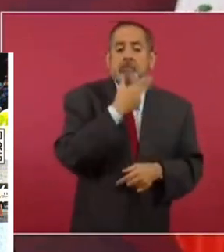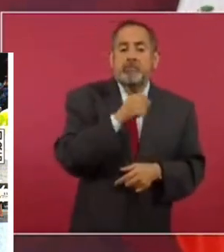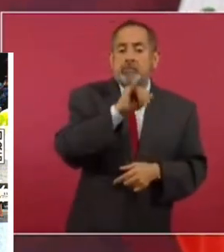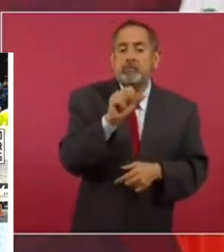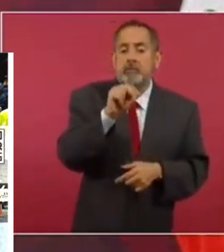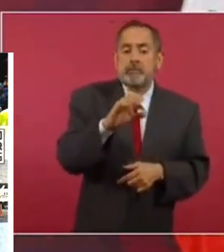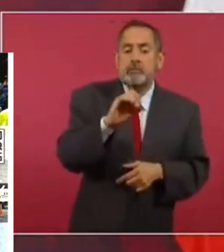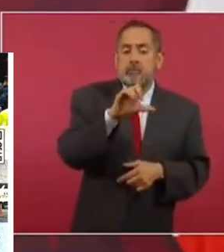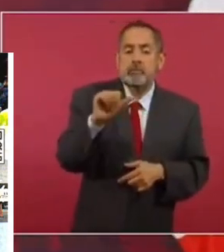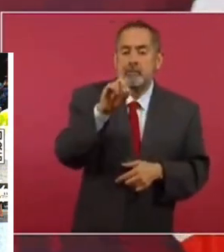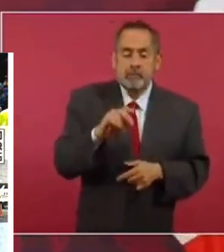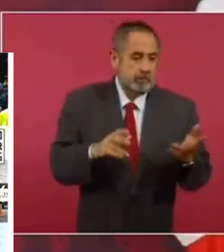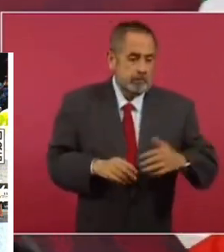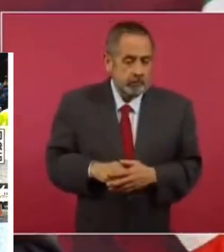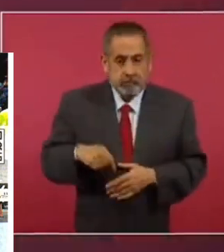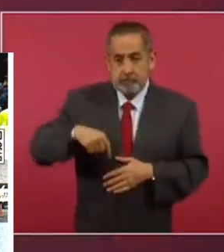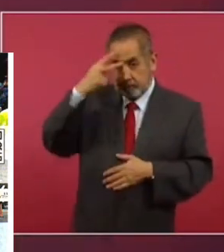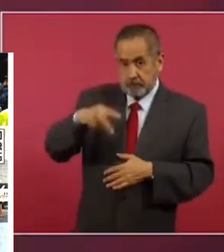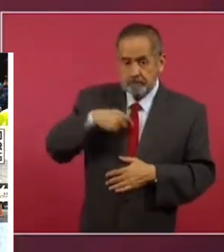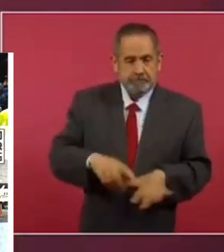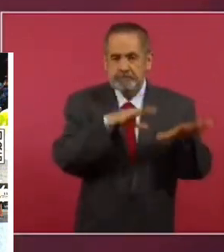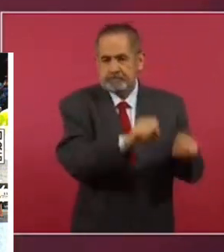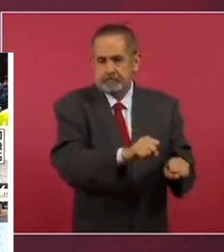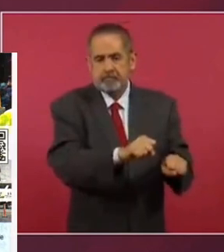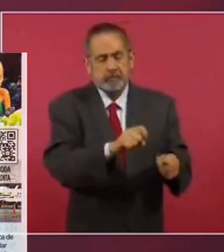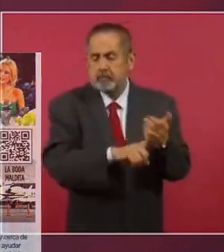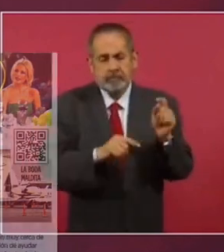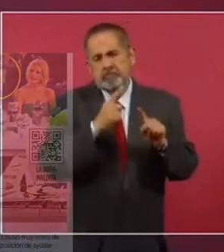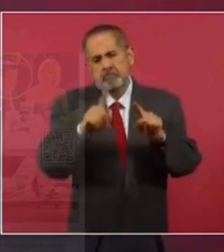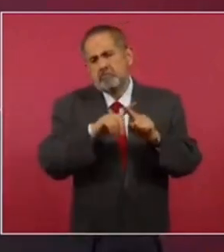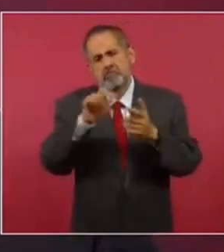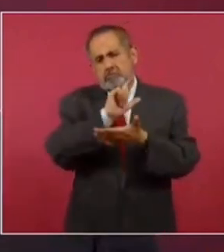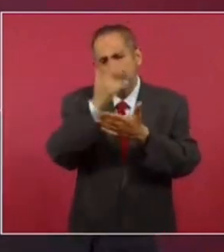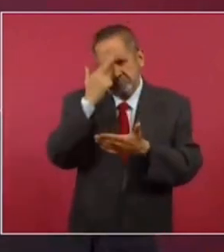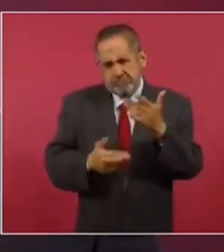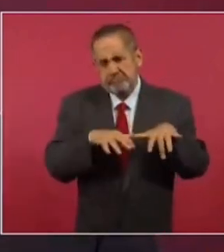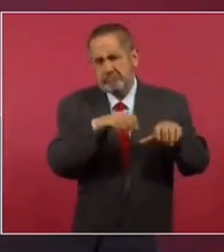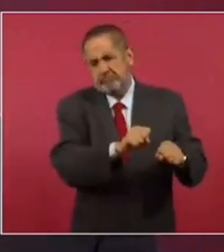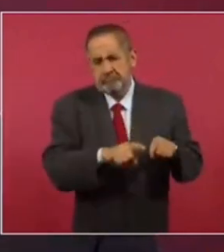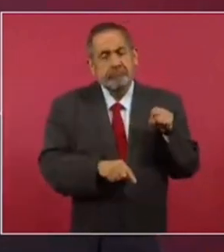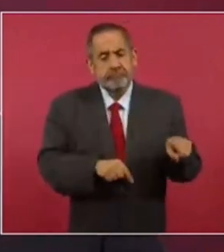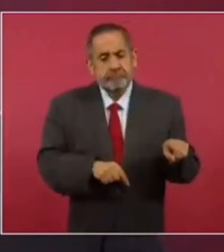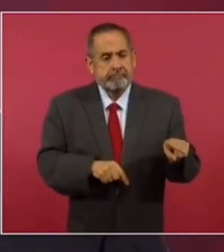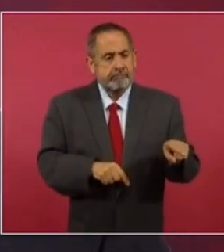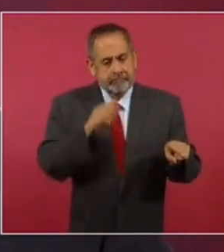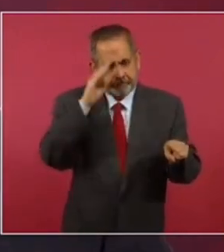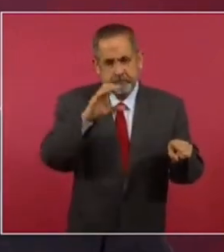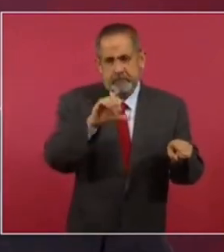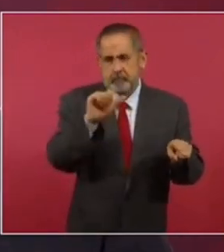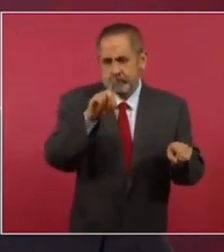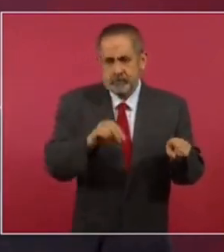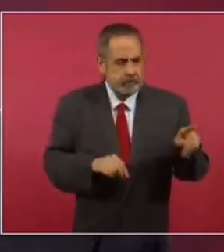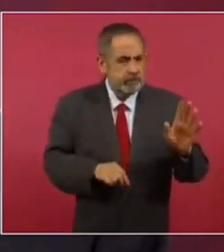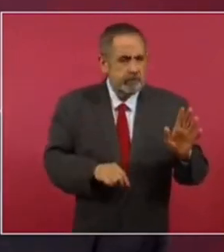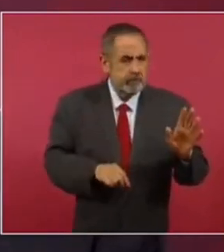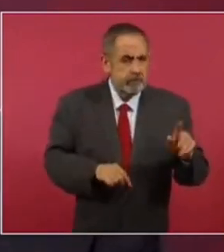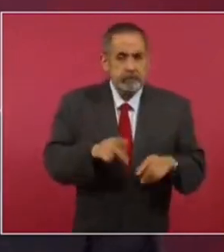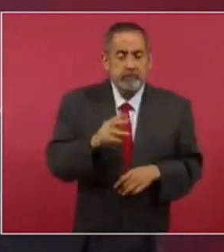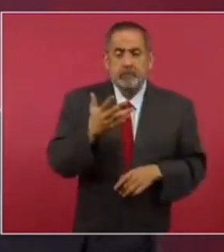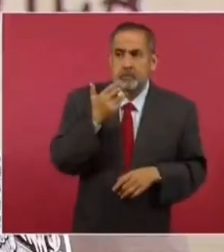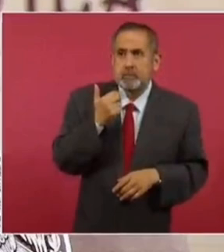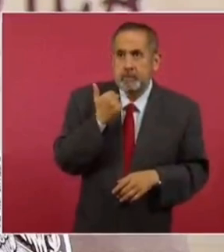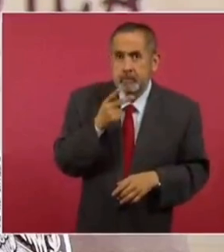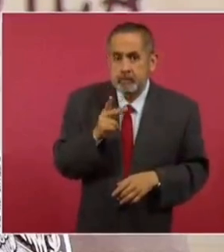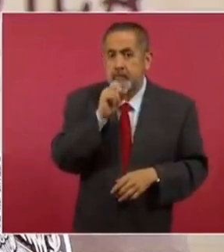Collado. Acá en México pues se encuentra detenido por otros delitos el señor Collado. Y no tenemos, porque